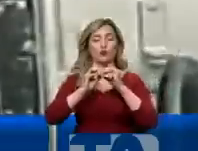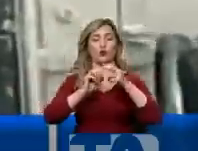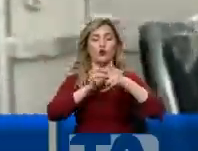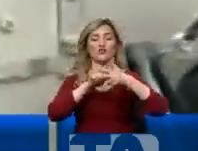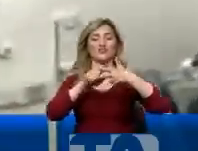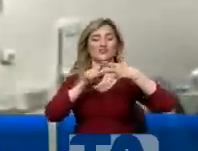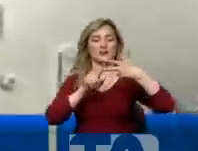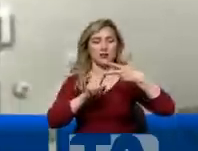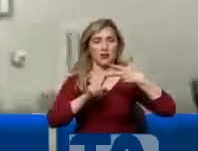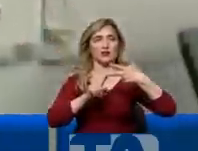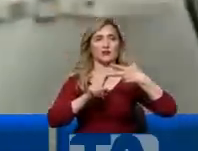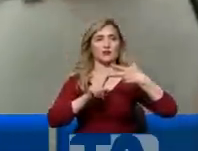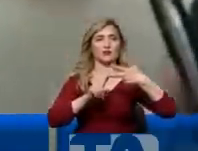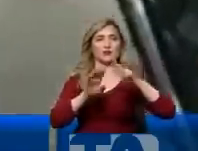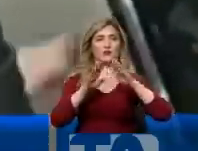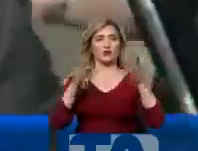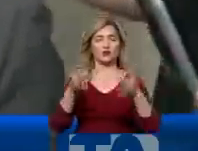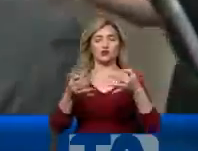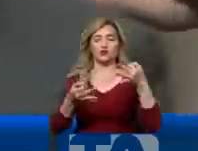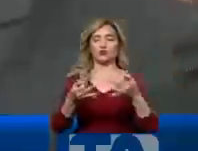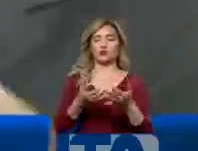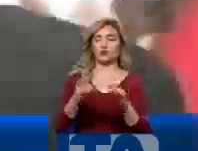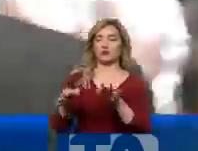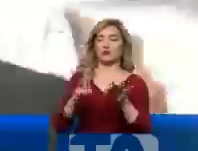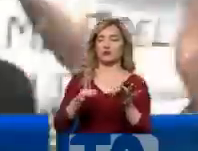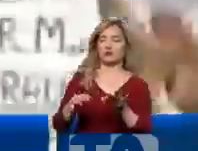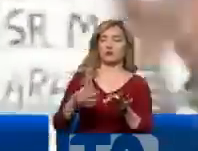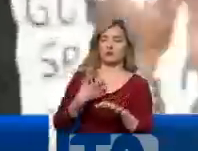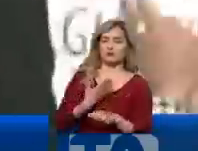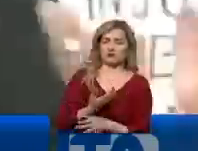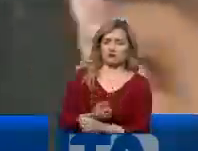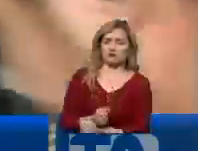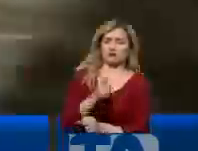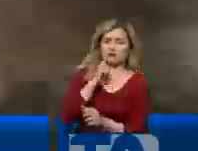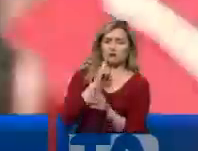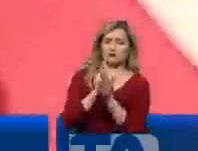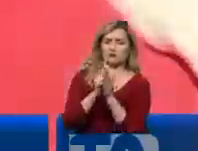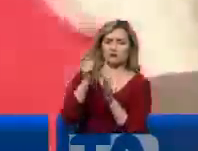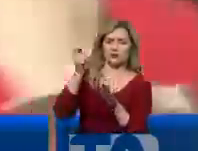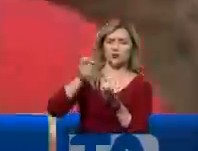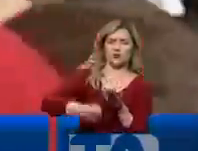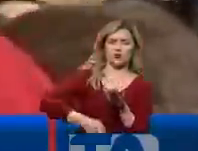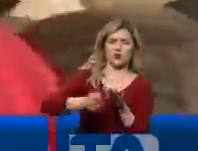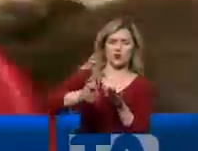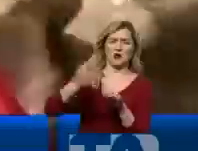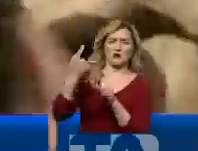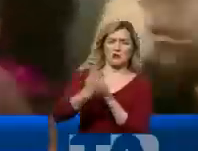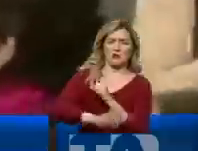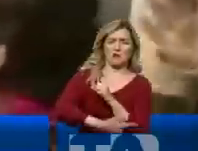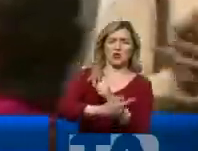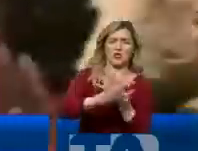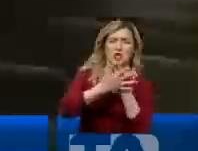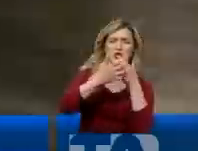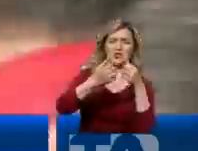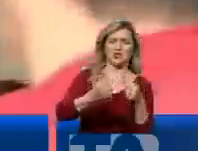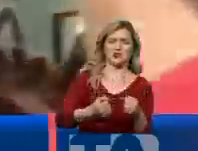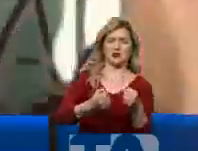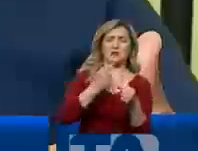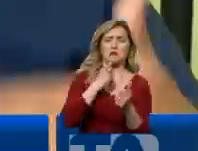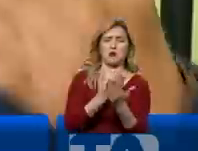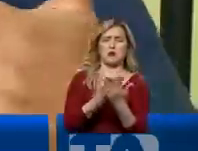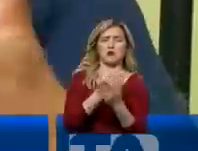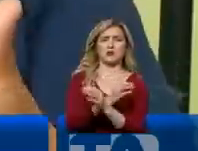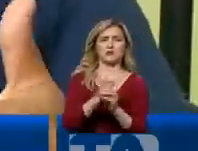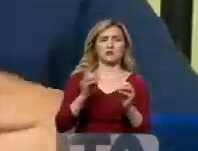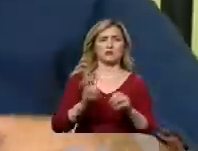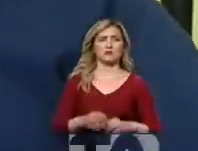que expuso su caso a la Mesa de Justicia y ahora mismo ha denunciado a los jueces que lo condenaron, según dice, sin pruebas.